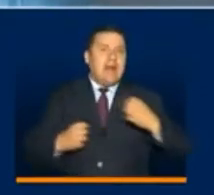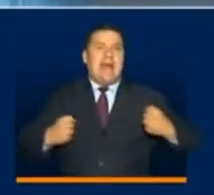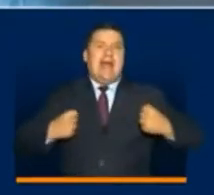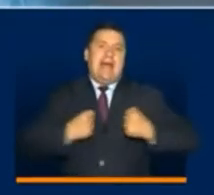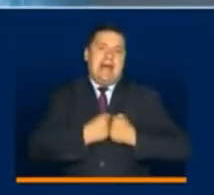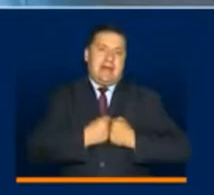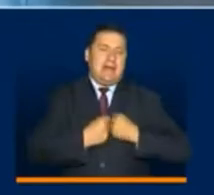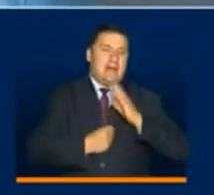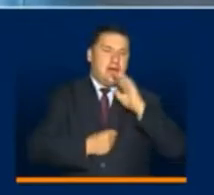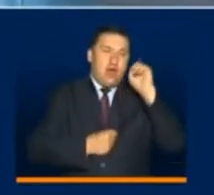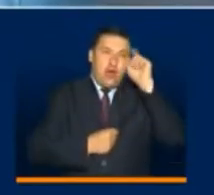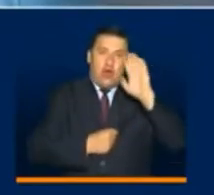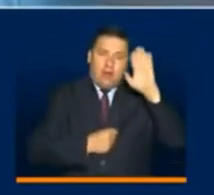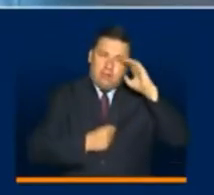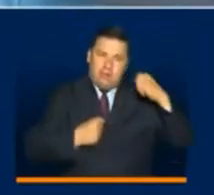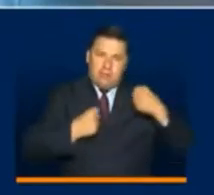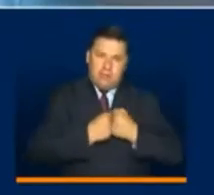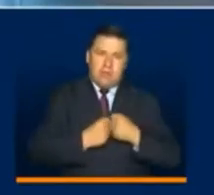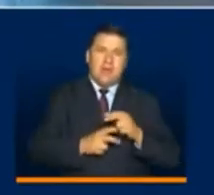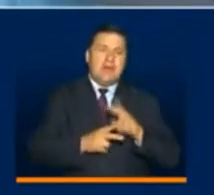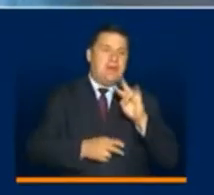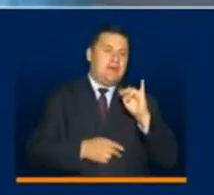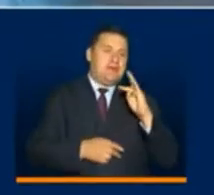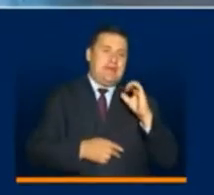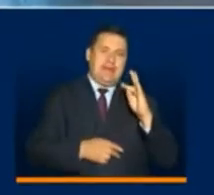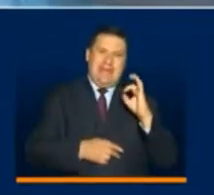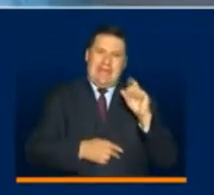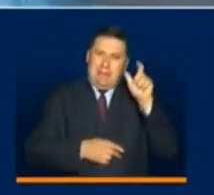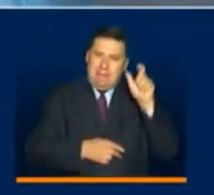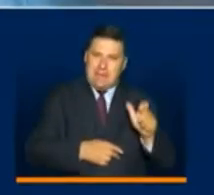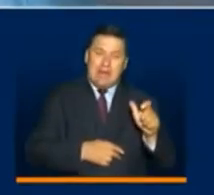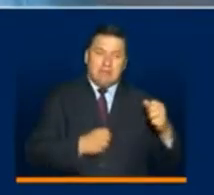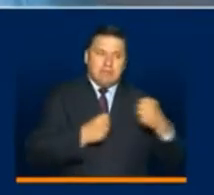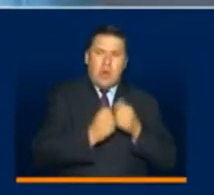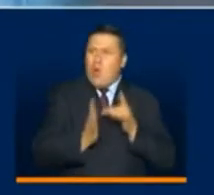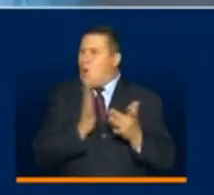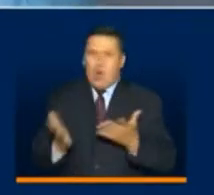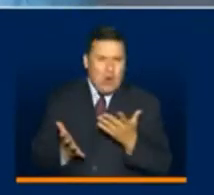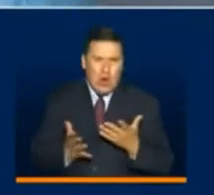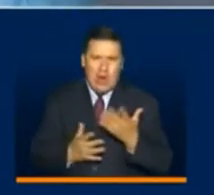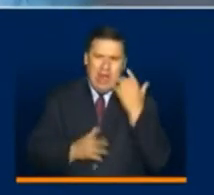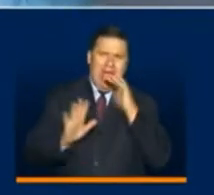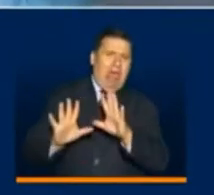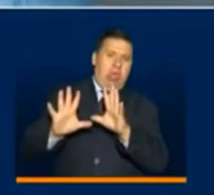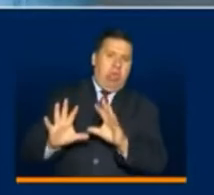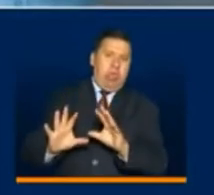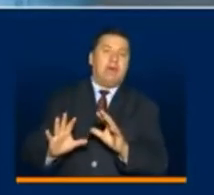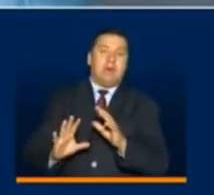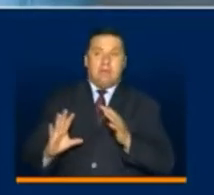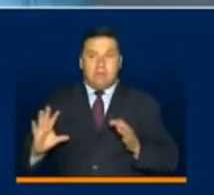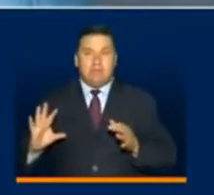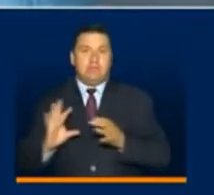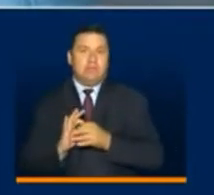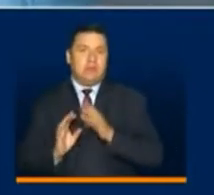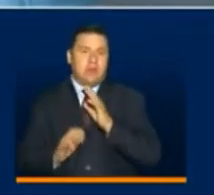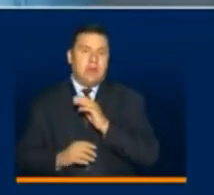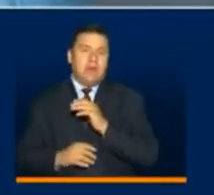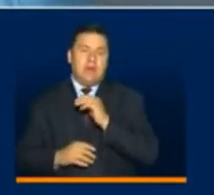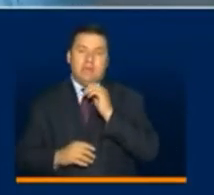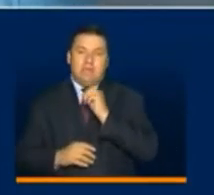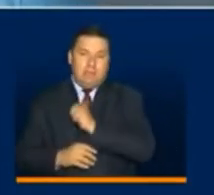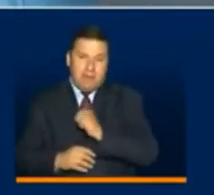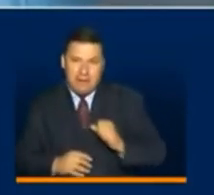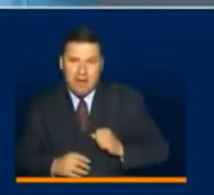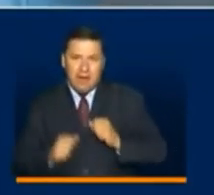que establecimos con el gobernador Vicente Blel al inicio de esta emergencia. Ha contado también con la unión del sector público, del